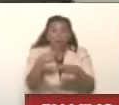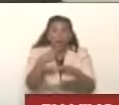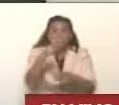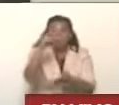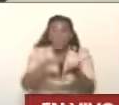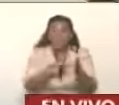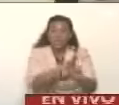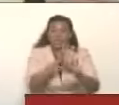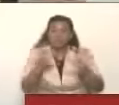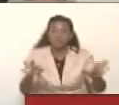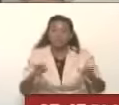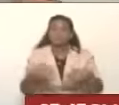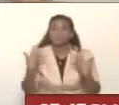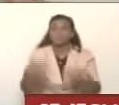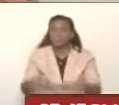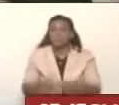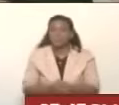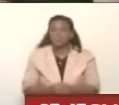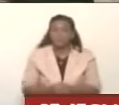2018.